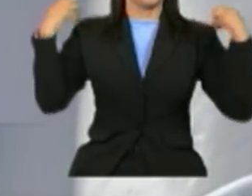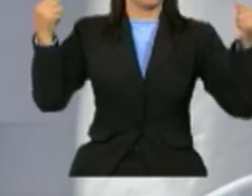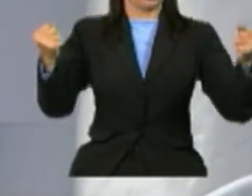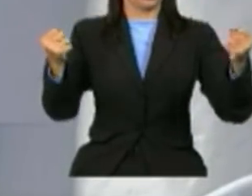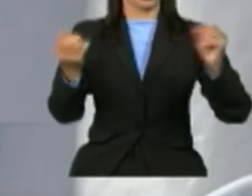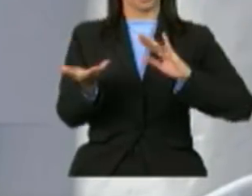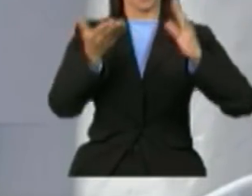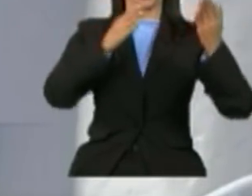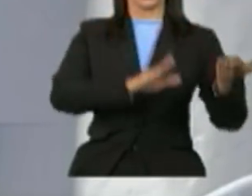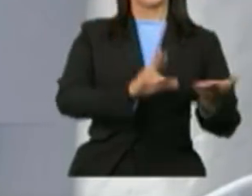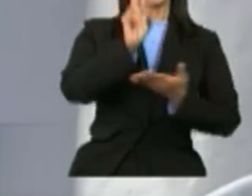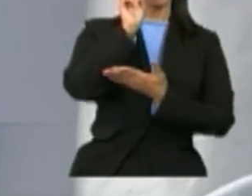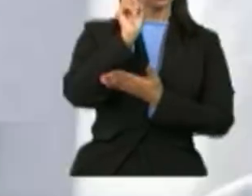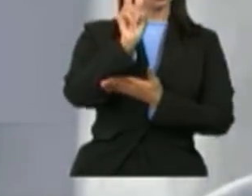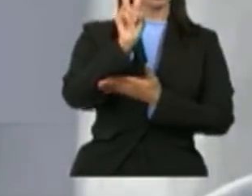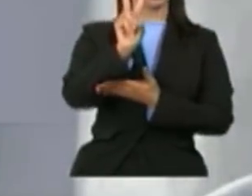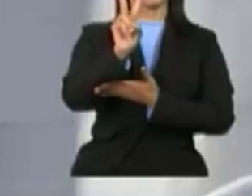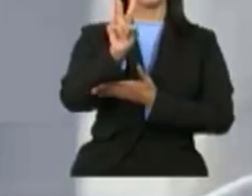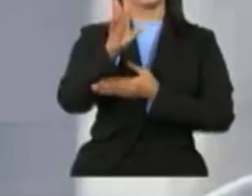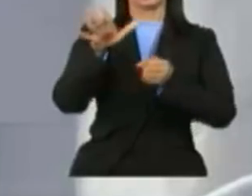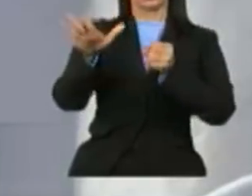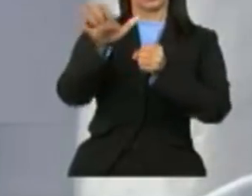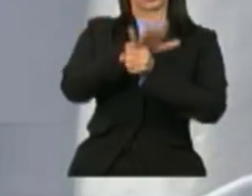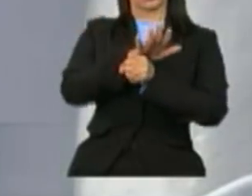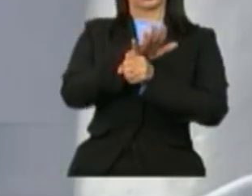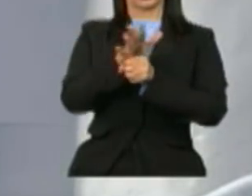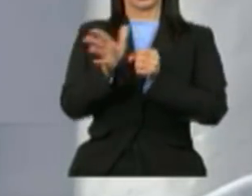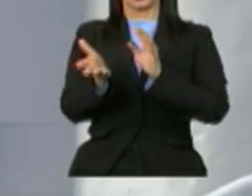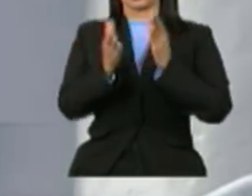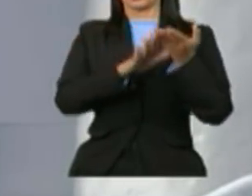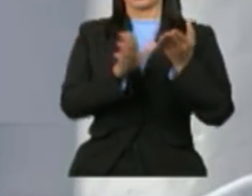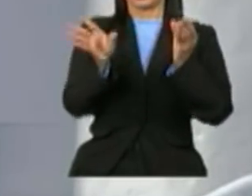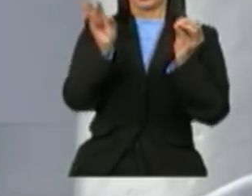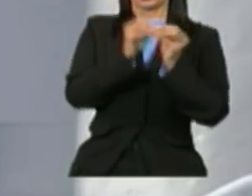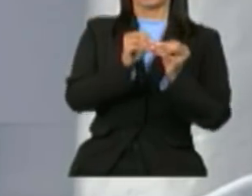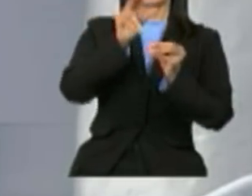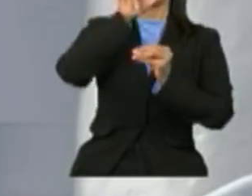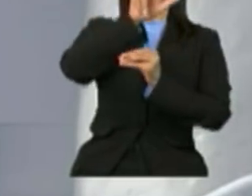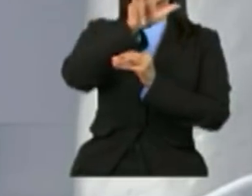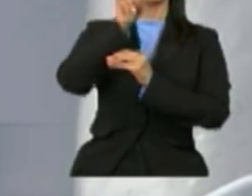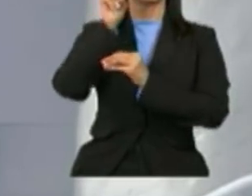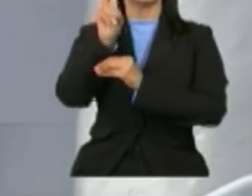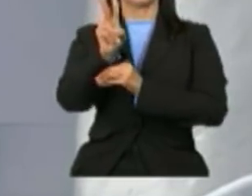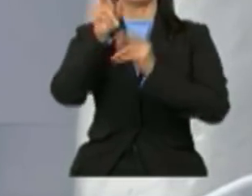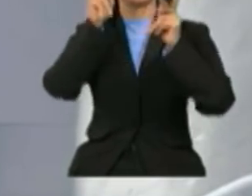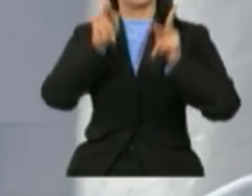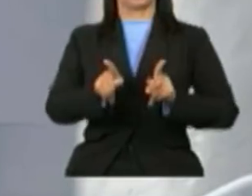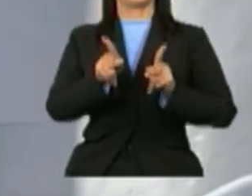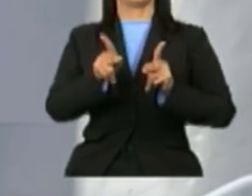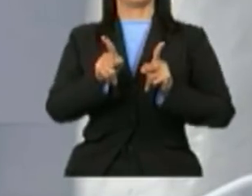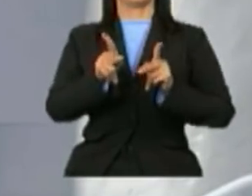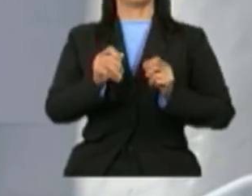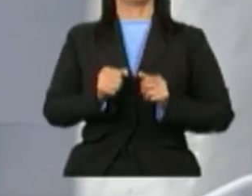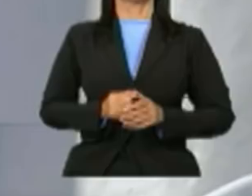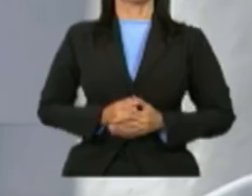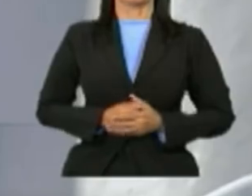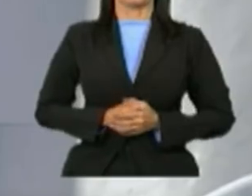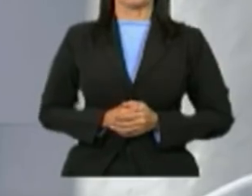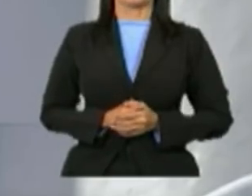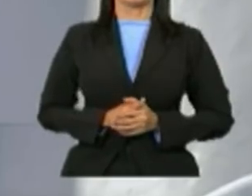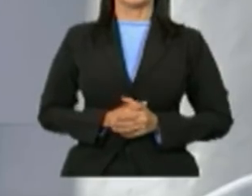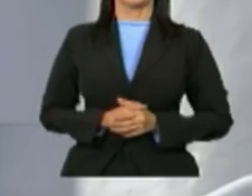2 fallecimientos y un total de 32 acumulados durante todo este periodo